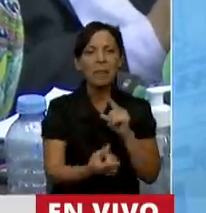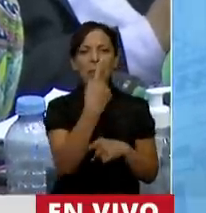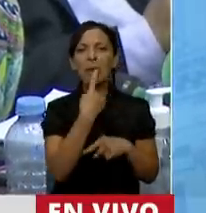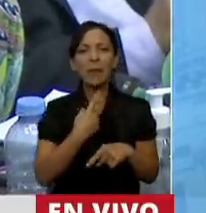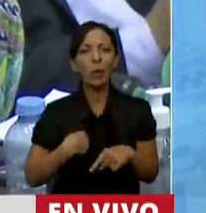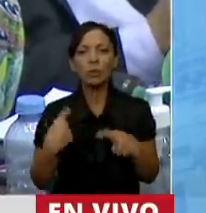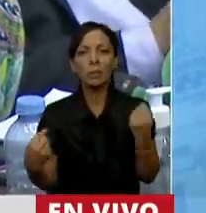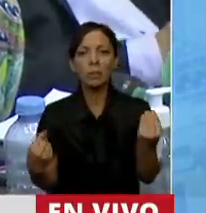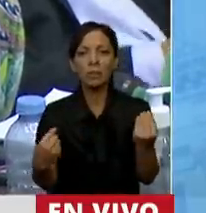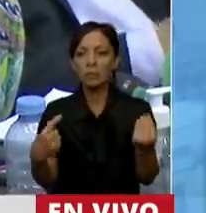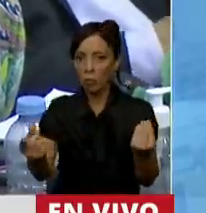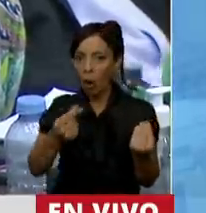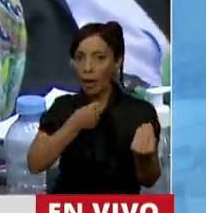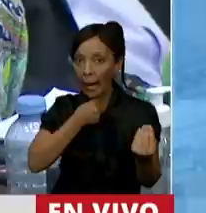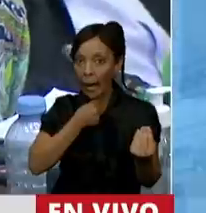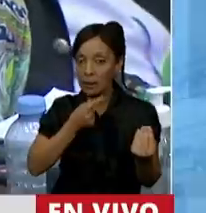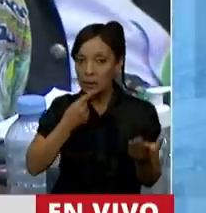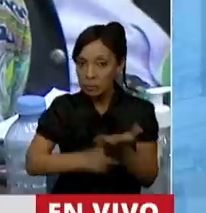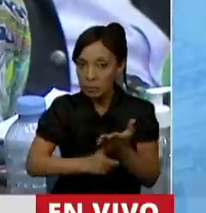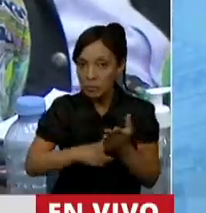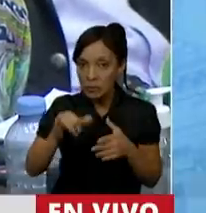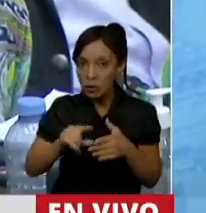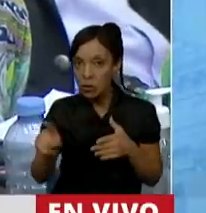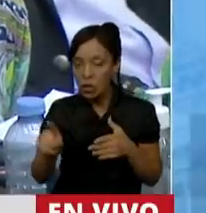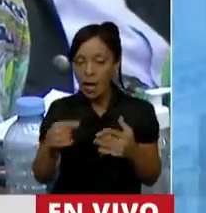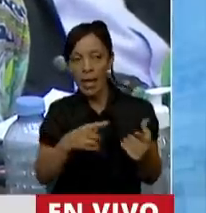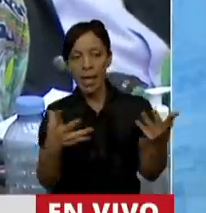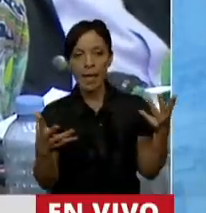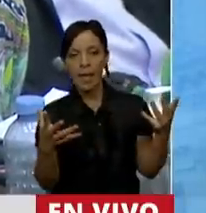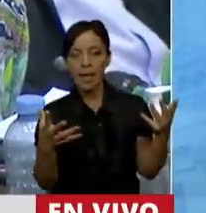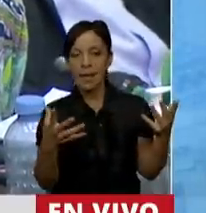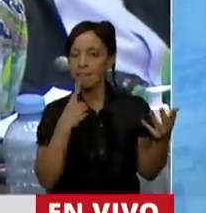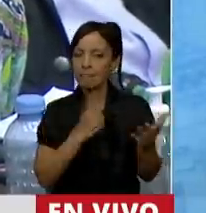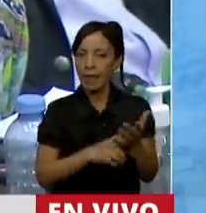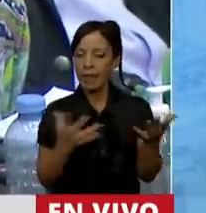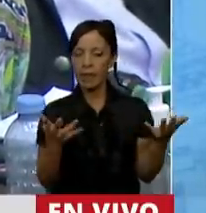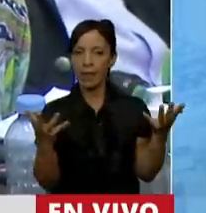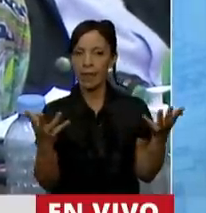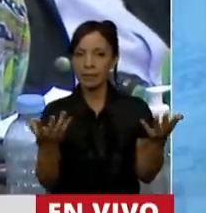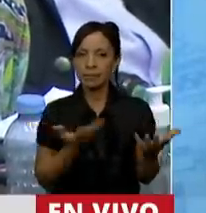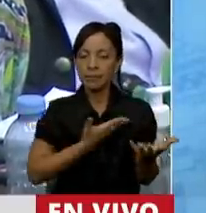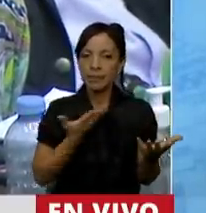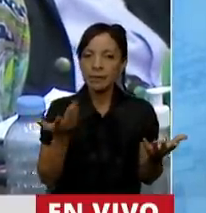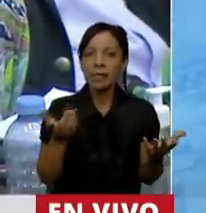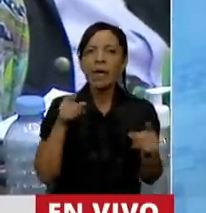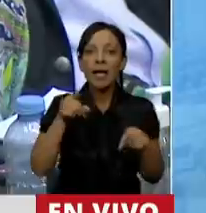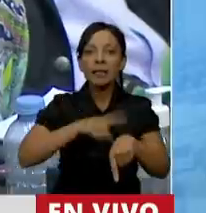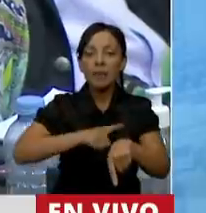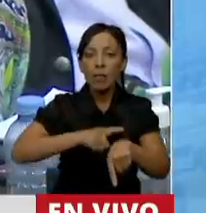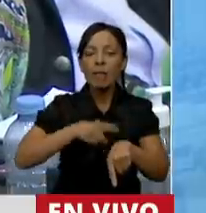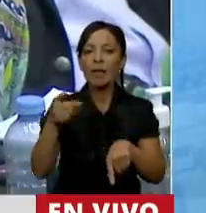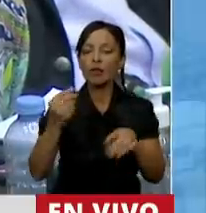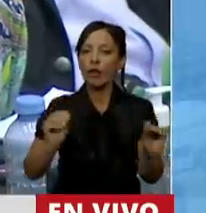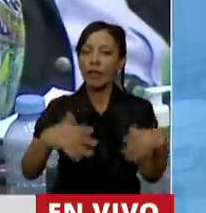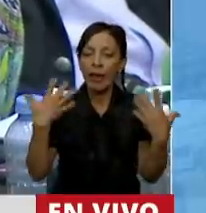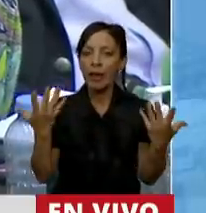es ¿lo querés tener? Y ahí es cuando la mujer ya no tiene posibilidad de decidir. Ahí es cuando la están dejando y la